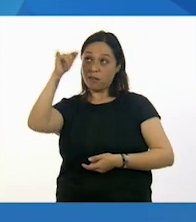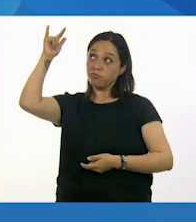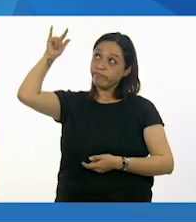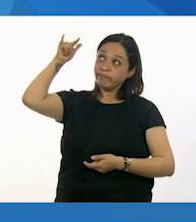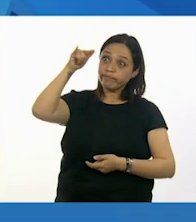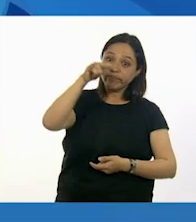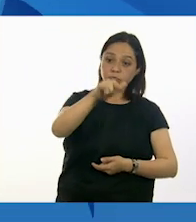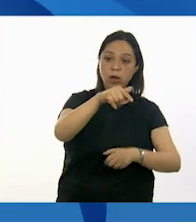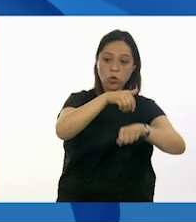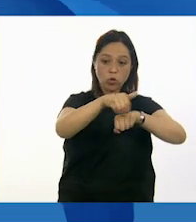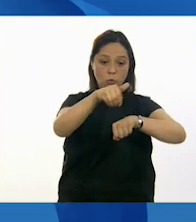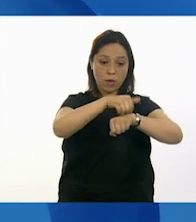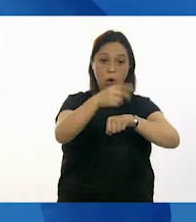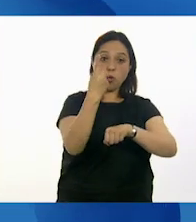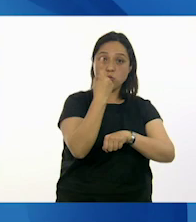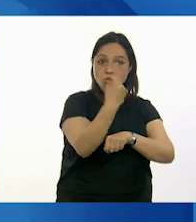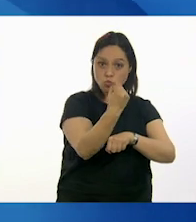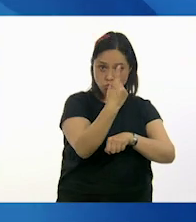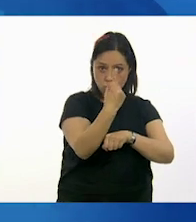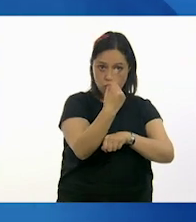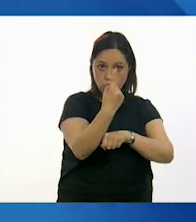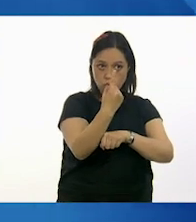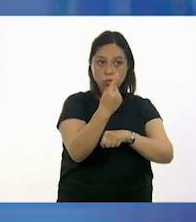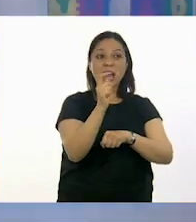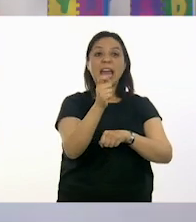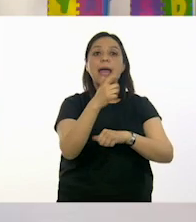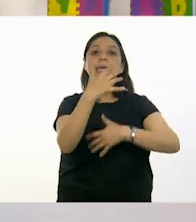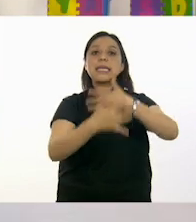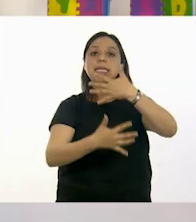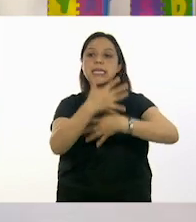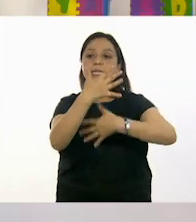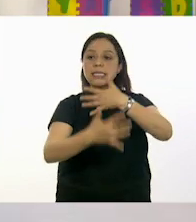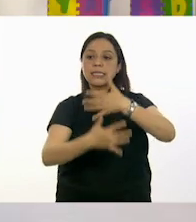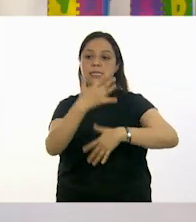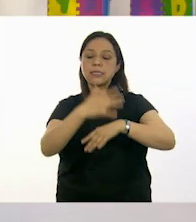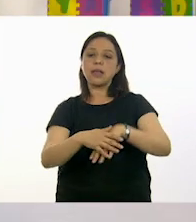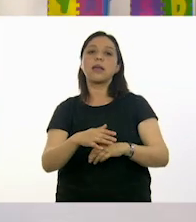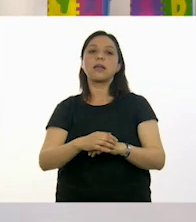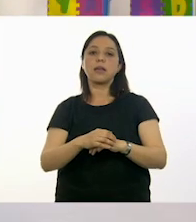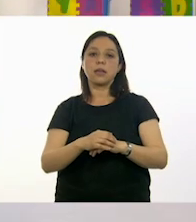fueron 15 aviones. Pista 1, 15 aviones.